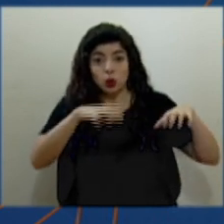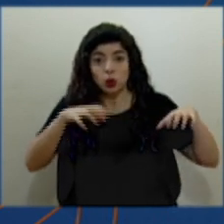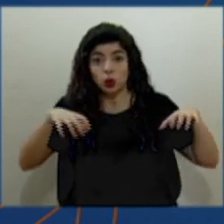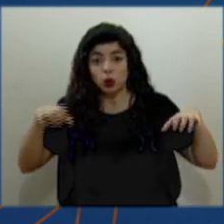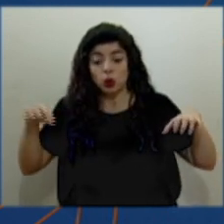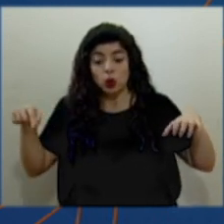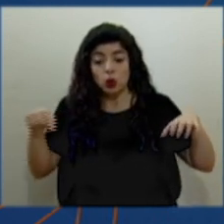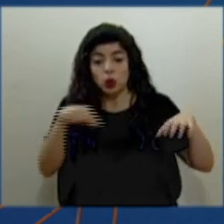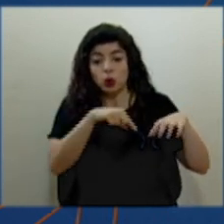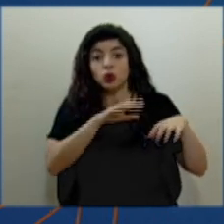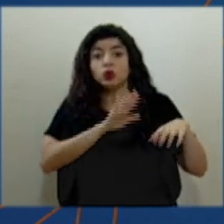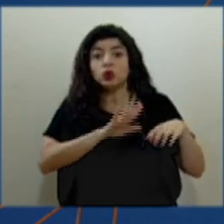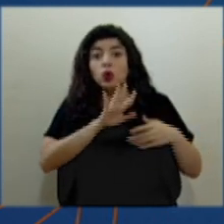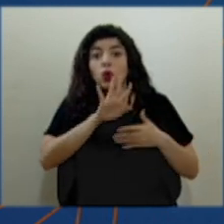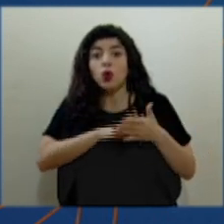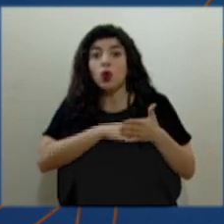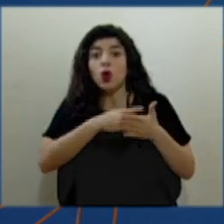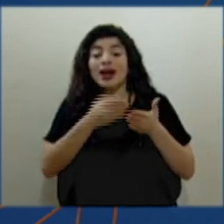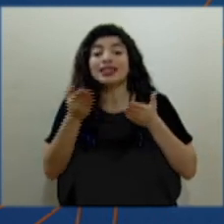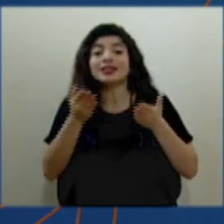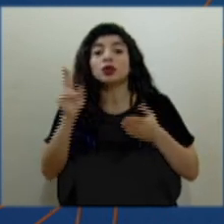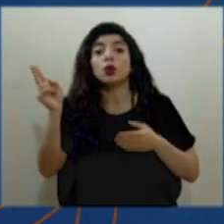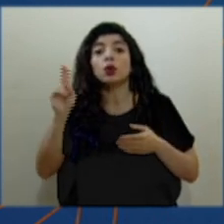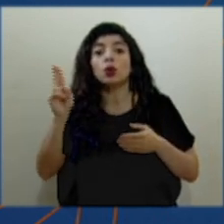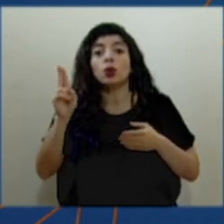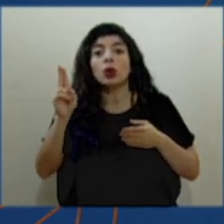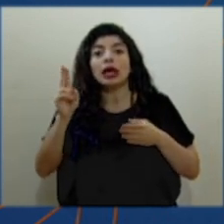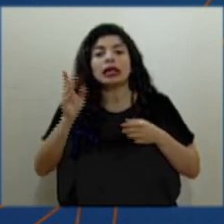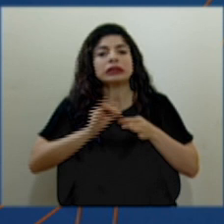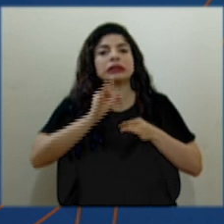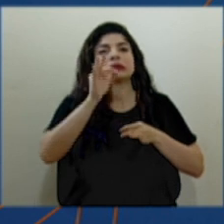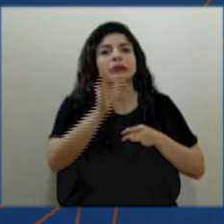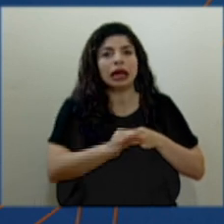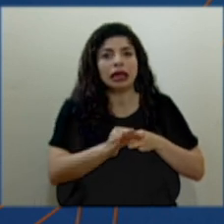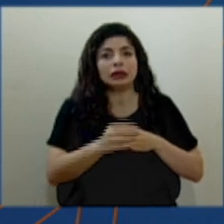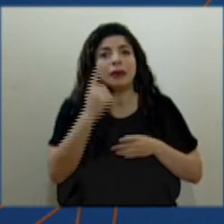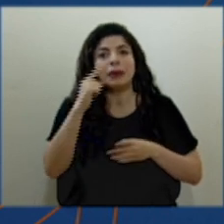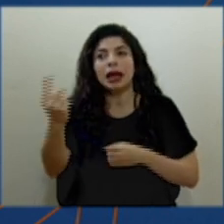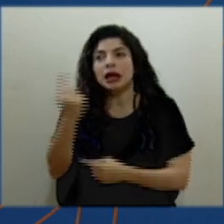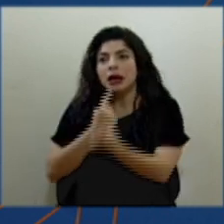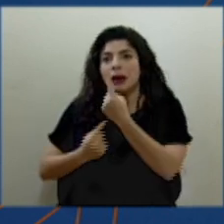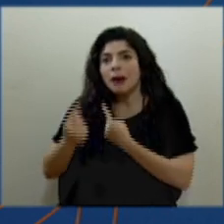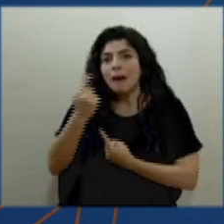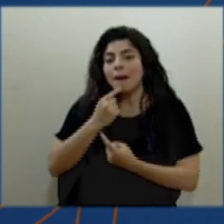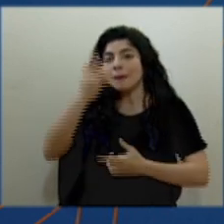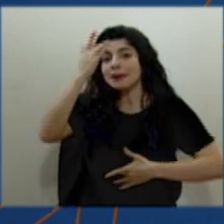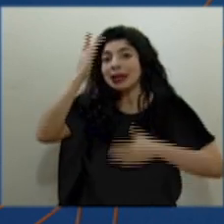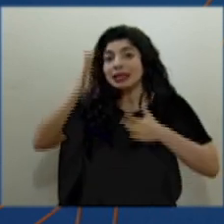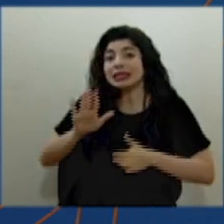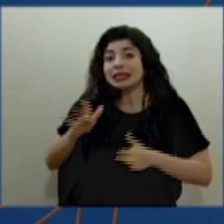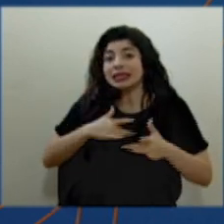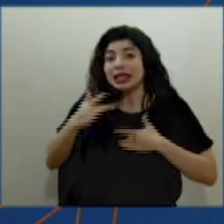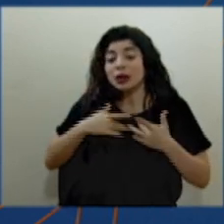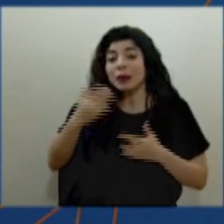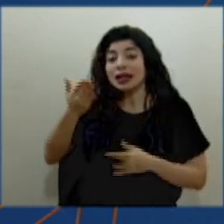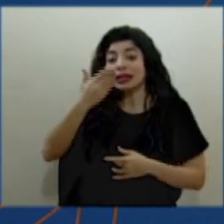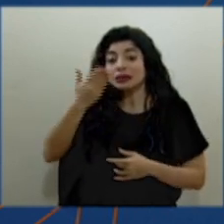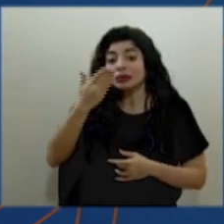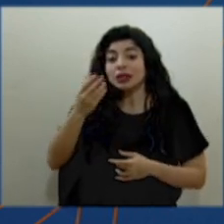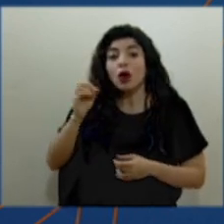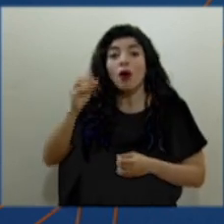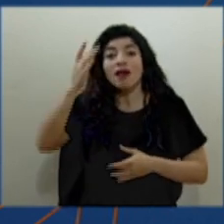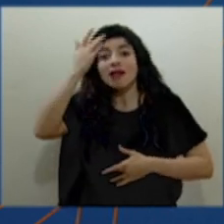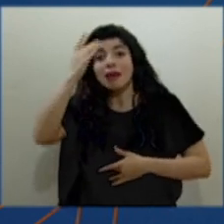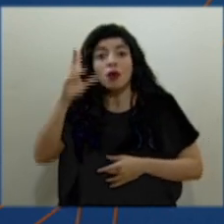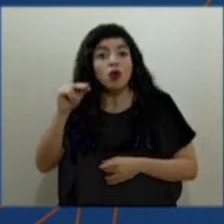anteriormente, ampliaron los horarios de los servicios de urgencias y de emergencias para consultas de pacientes con síntomas respiratorios y patologías no